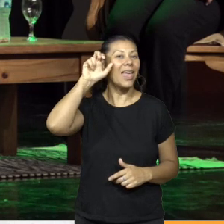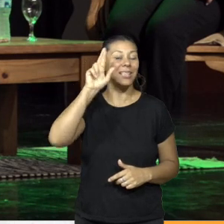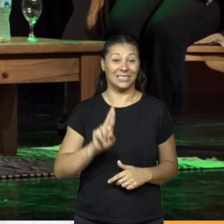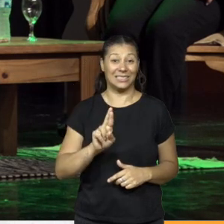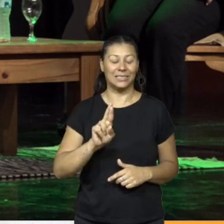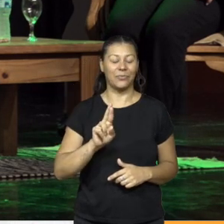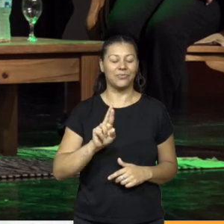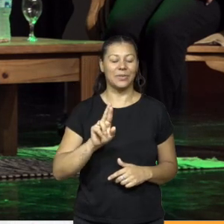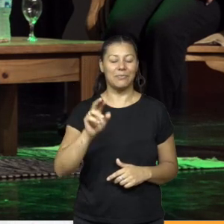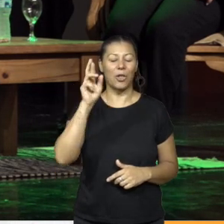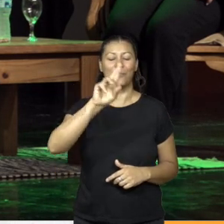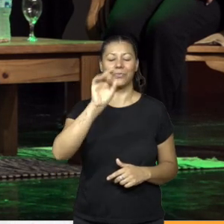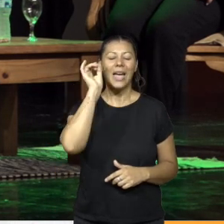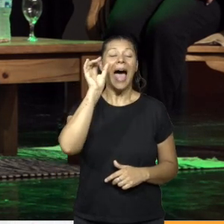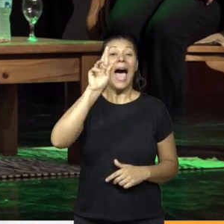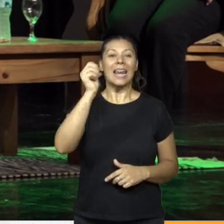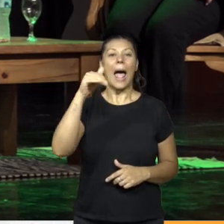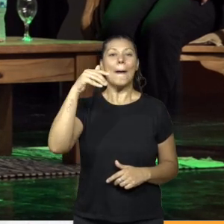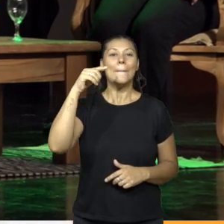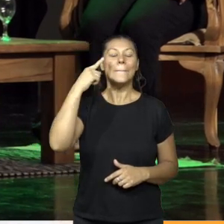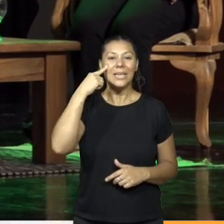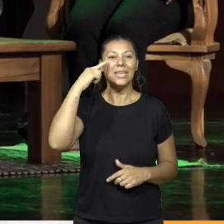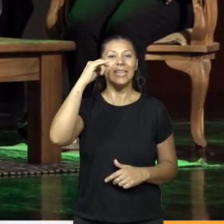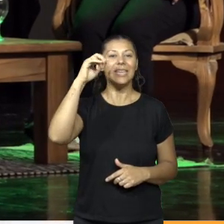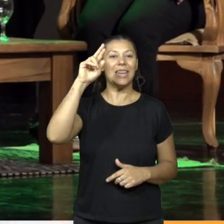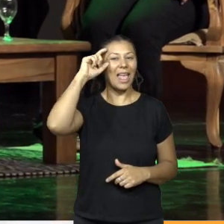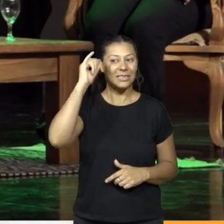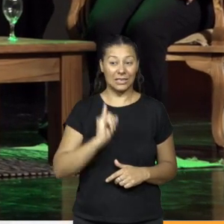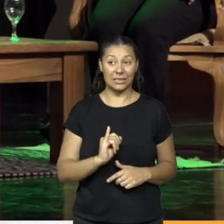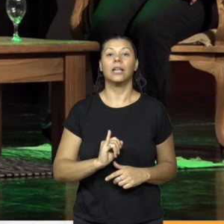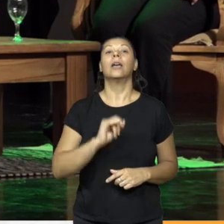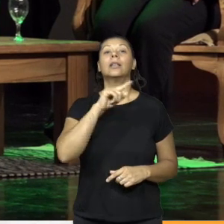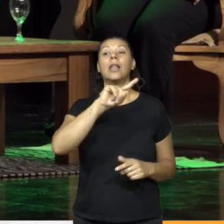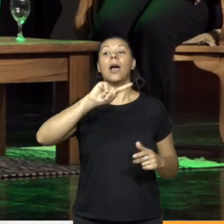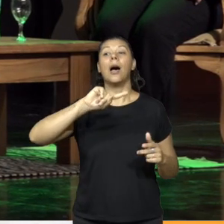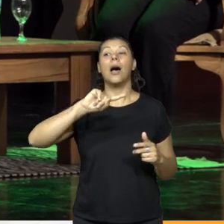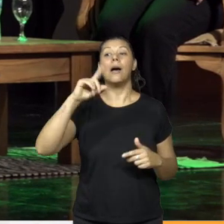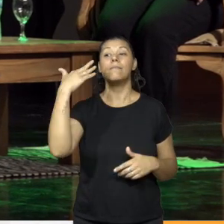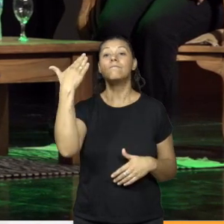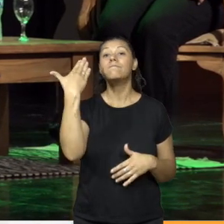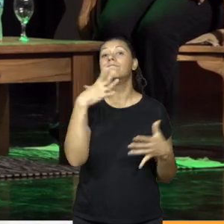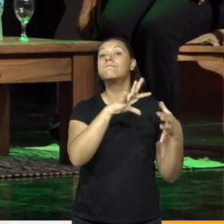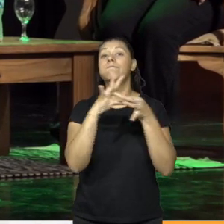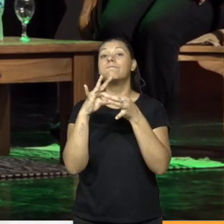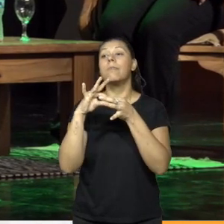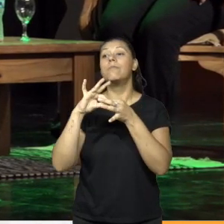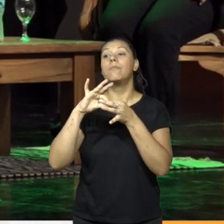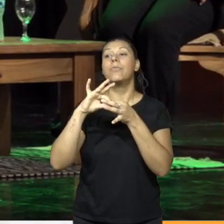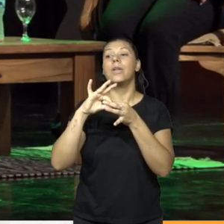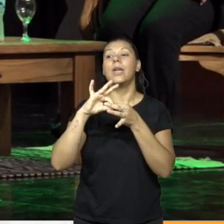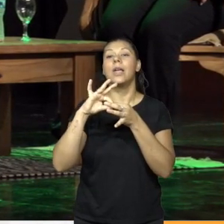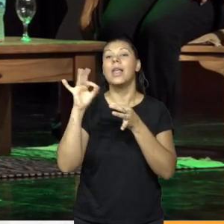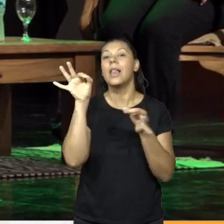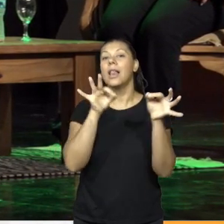la gestión integral de las cianobacterias en la provincia de Buenos Aires, y brevemente vamos a contar